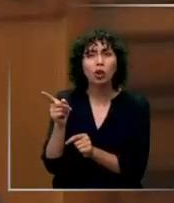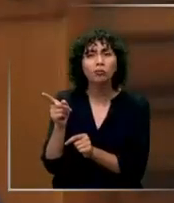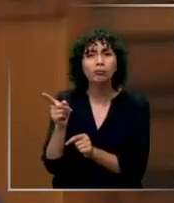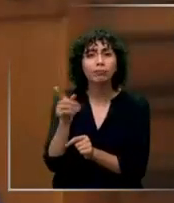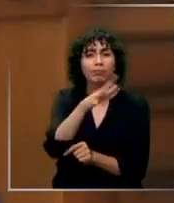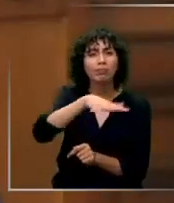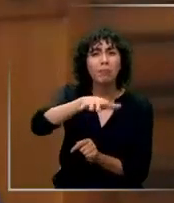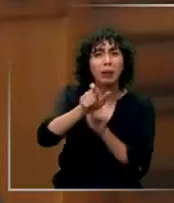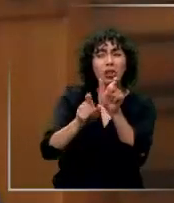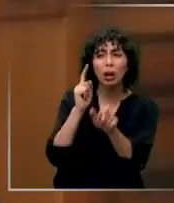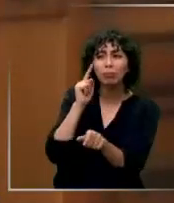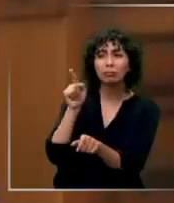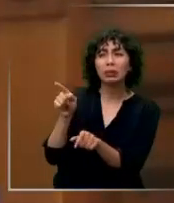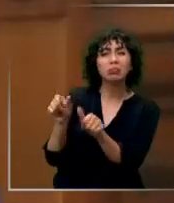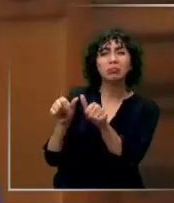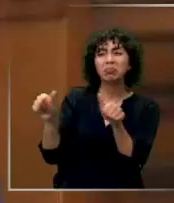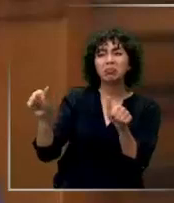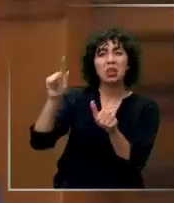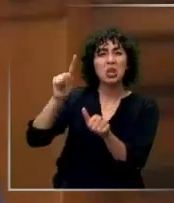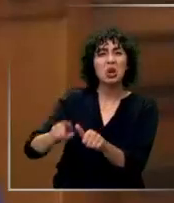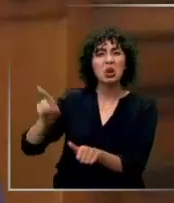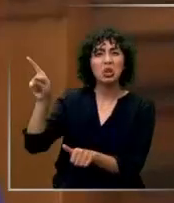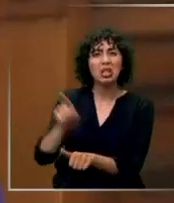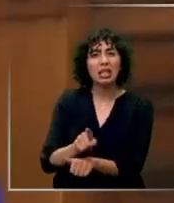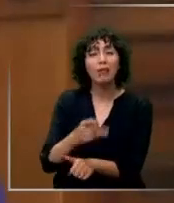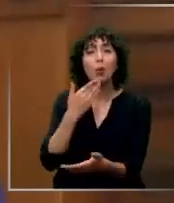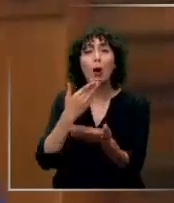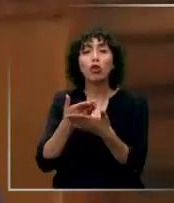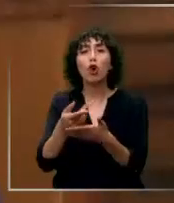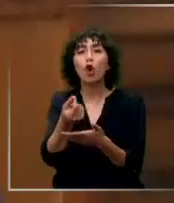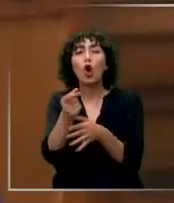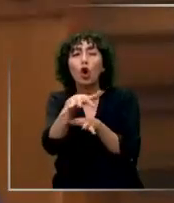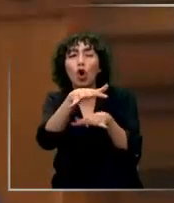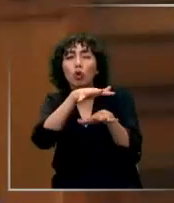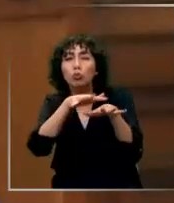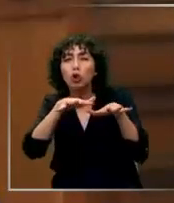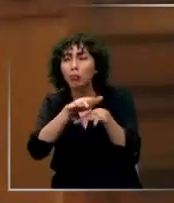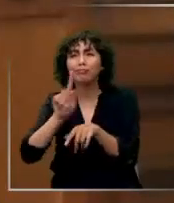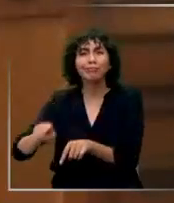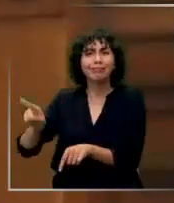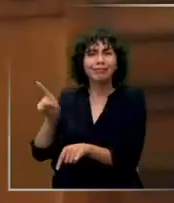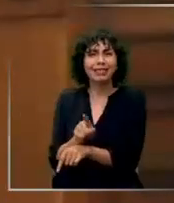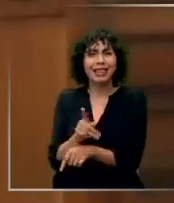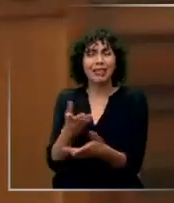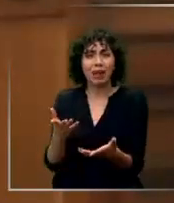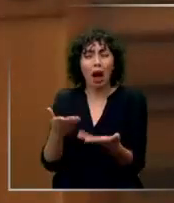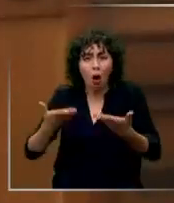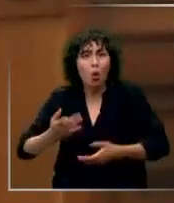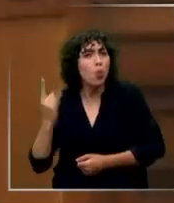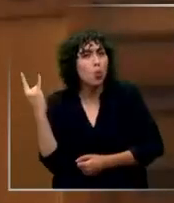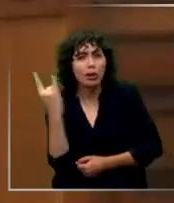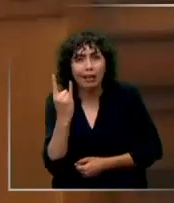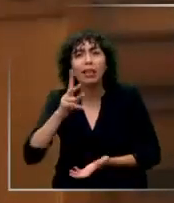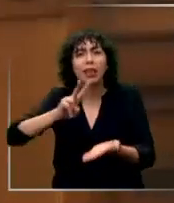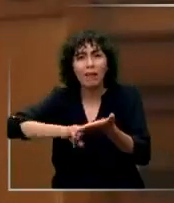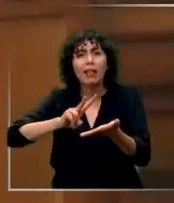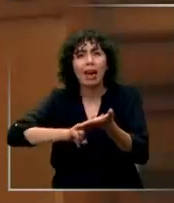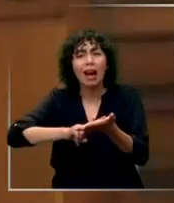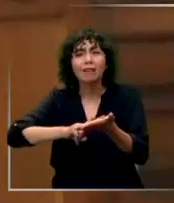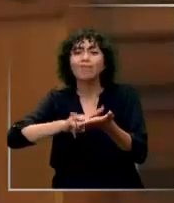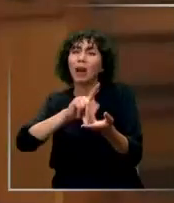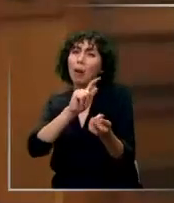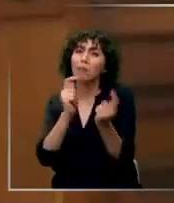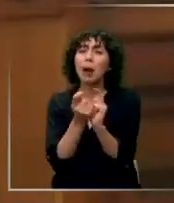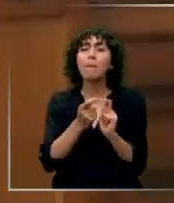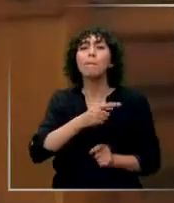como ajeno, ineficaz ante los delitos de corrupción. Nunca antes había sido tan urgente una verdadera reestructuración